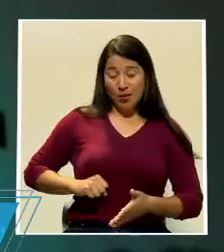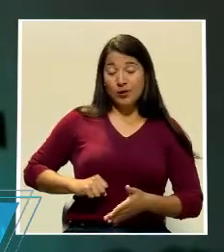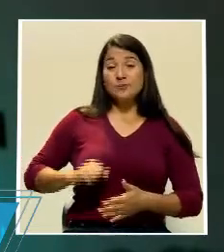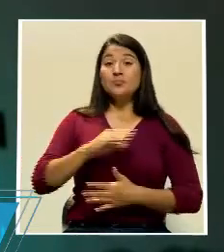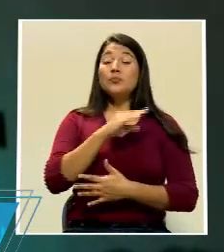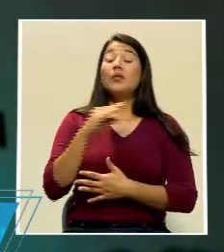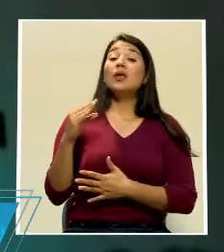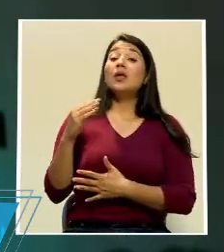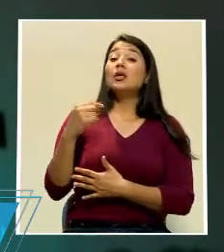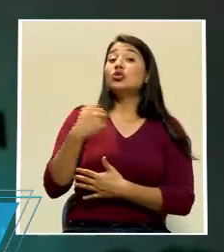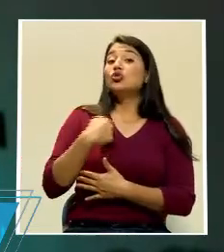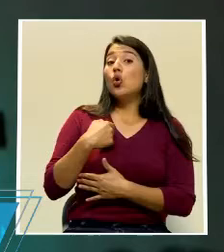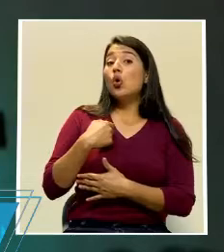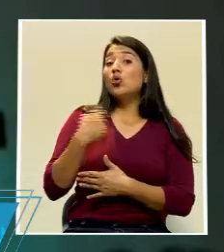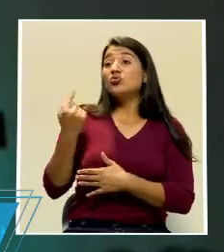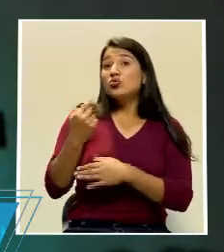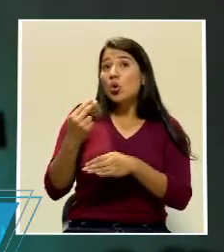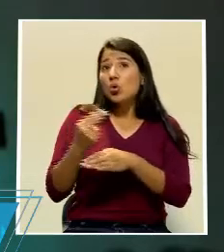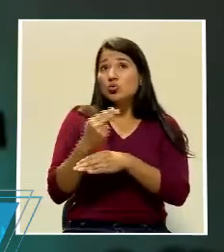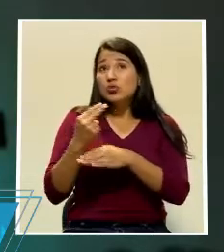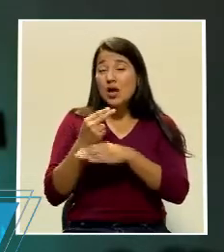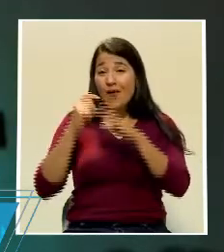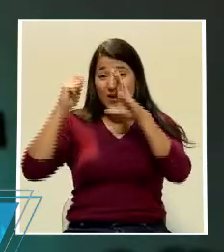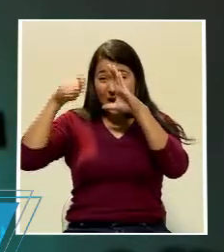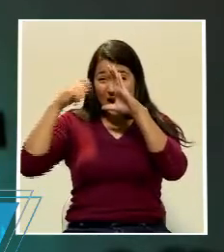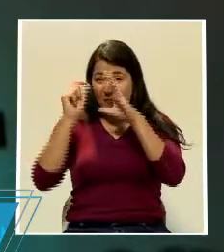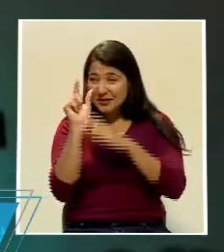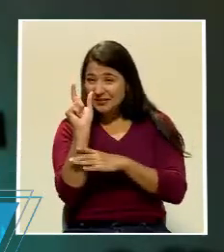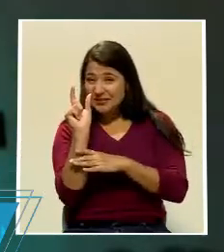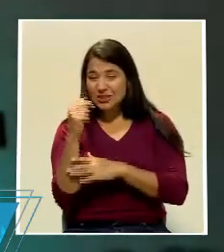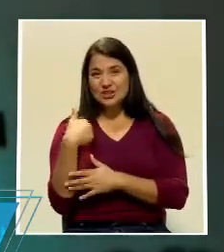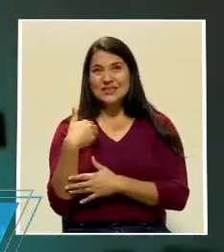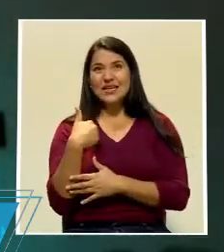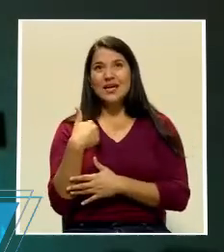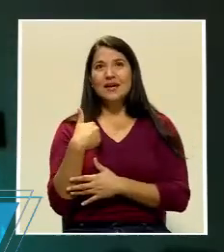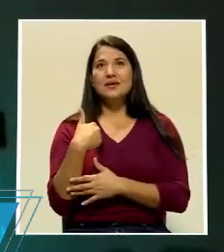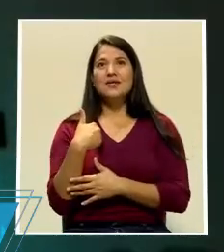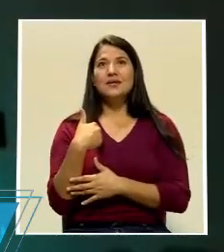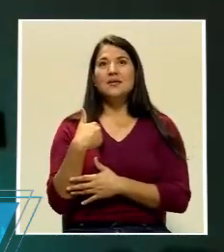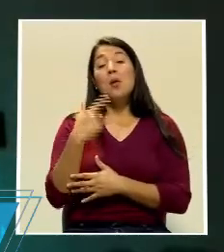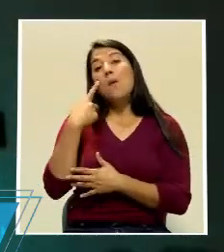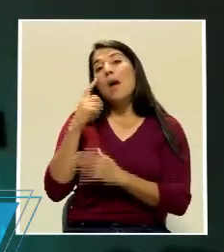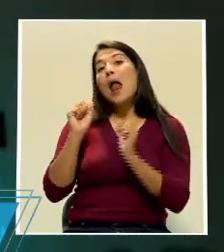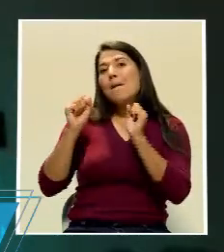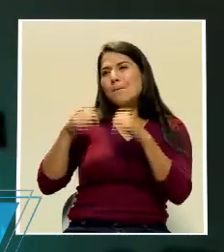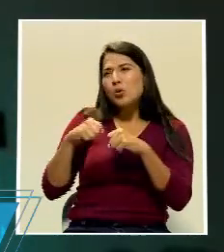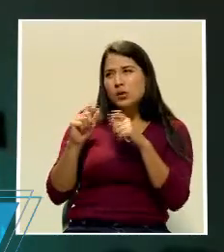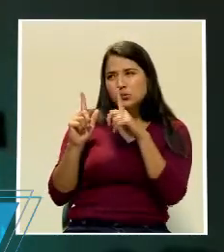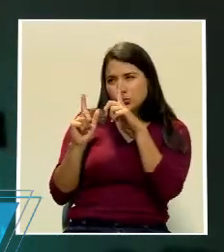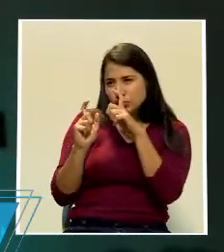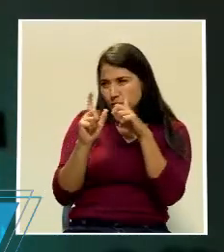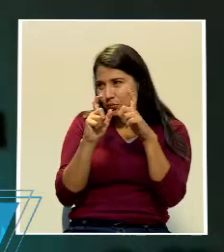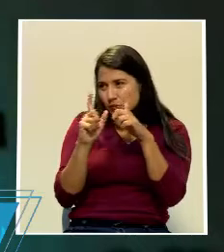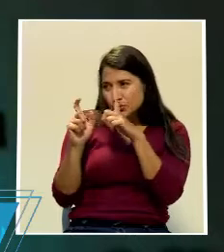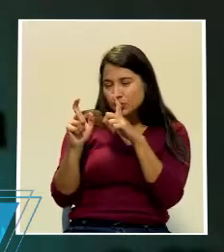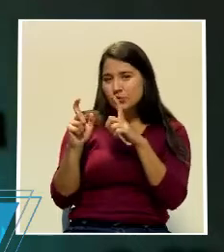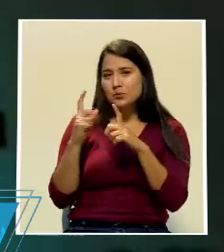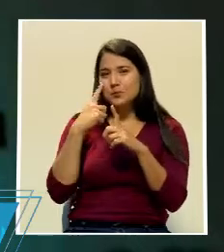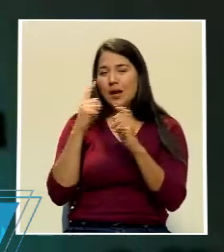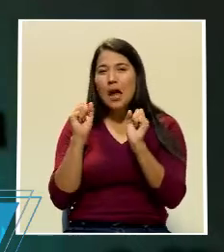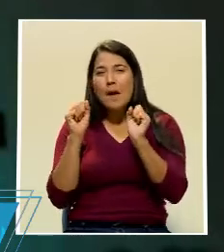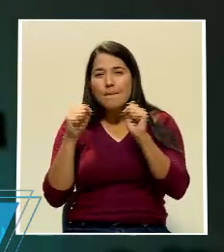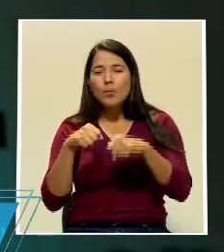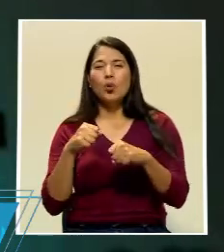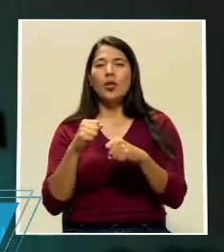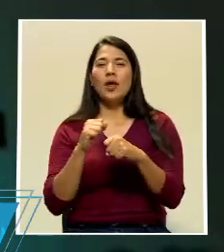Y yo lo que utilizaba era una cámara pequeñita que tengo por ahí, para poder fotografiar, para como mezclarme un